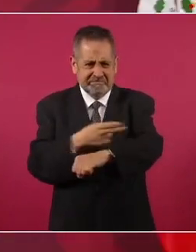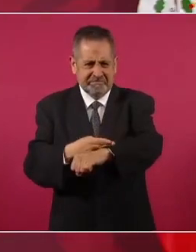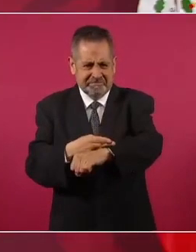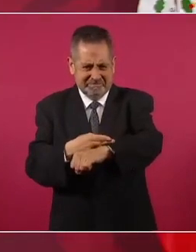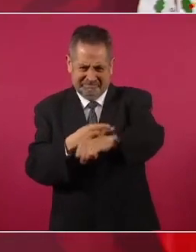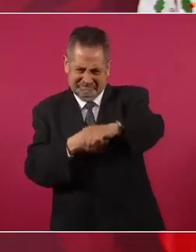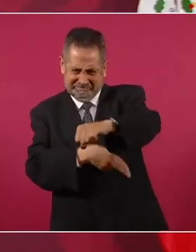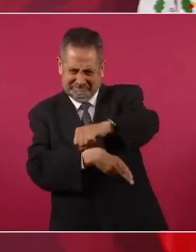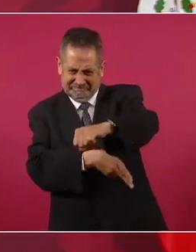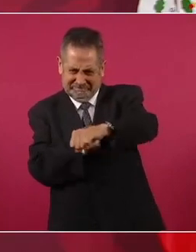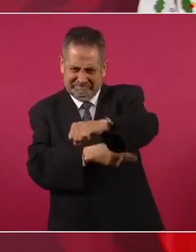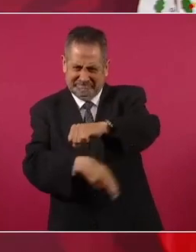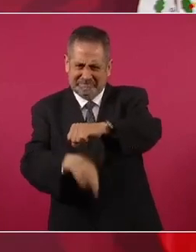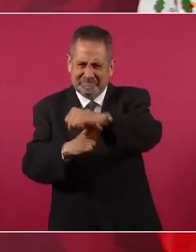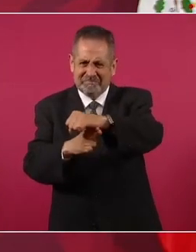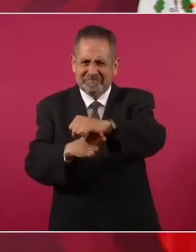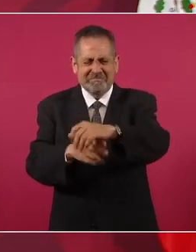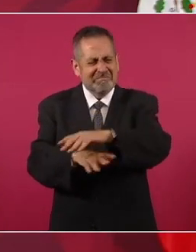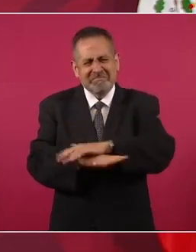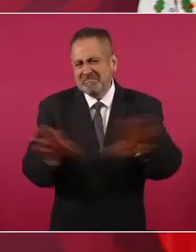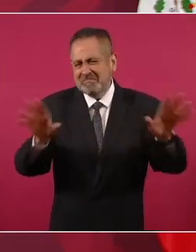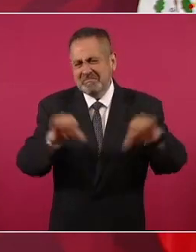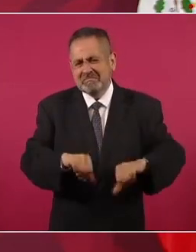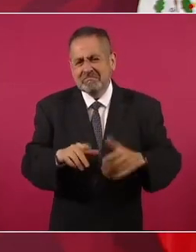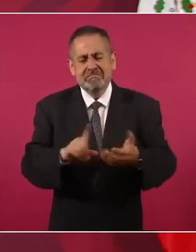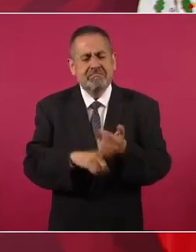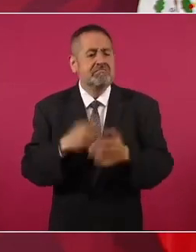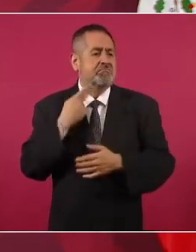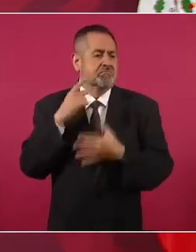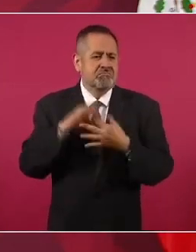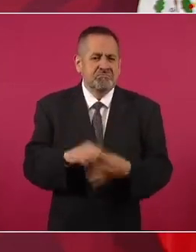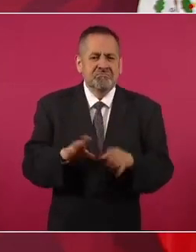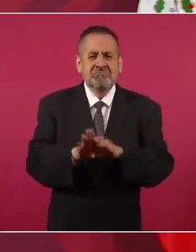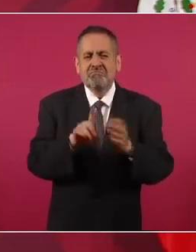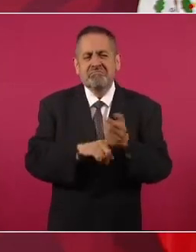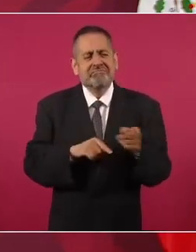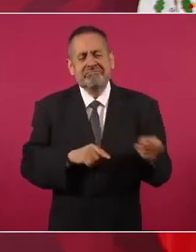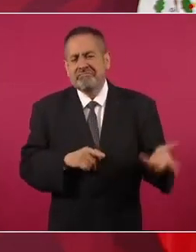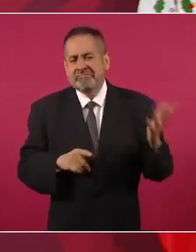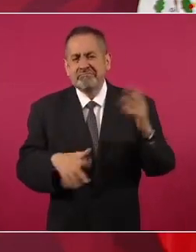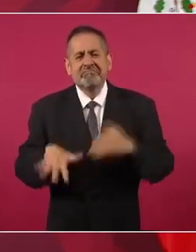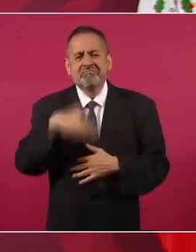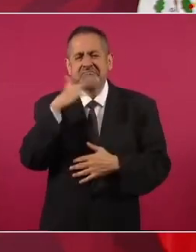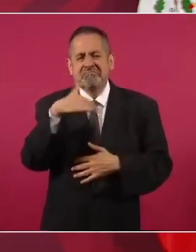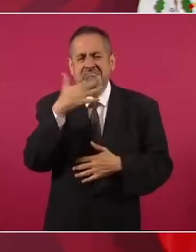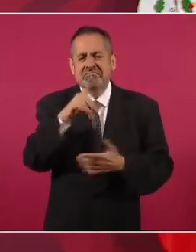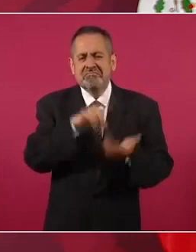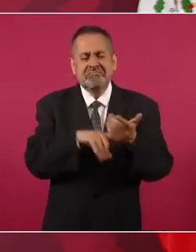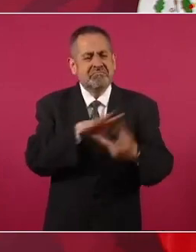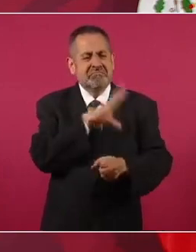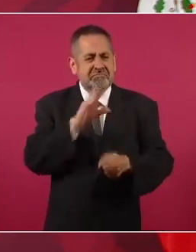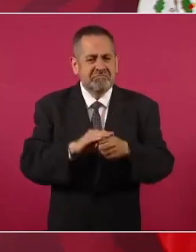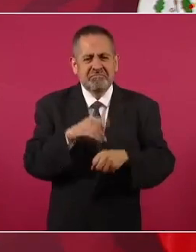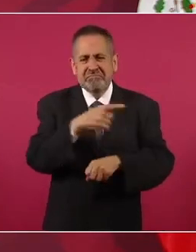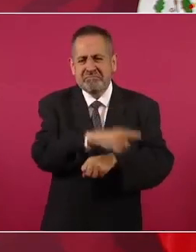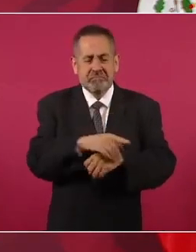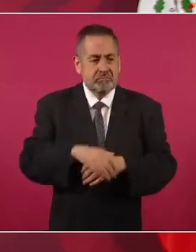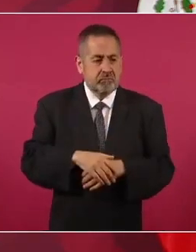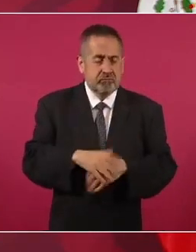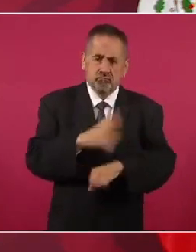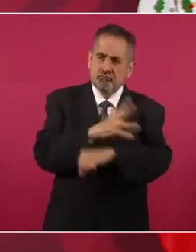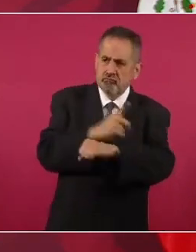de deshonestidad no solo política, no solo corrupción política, deshonestidad